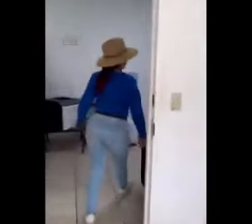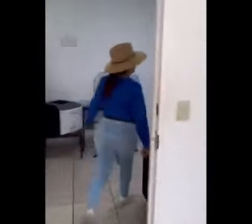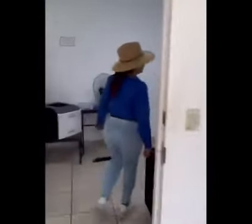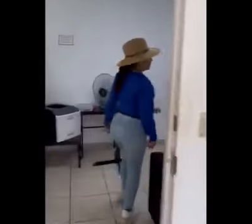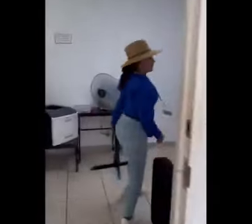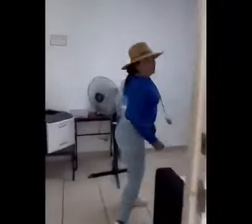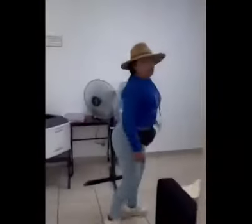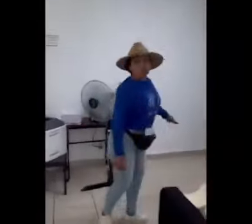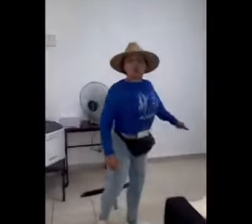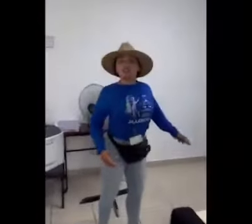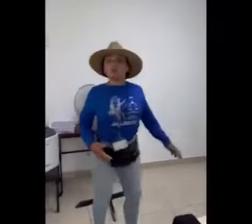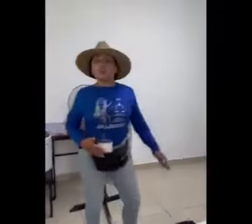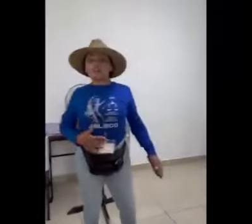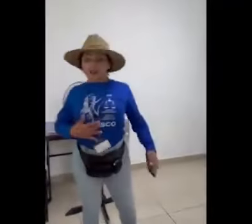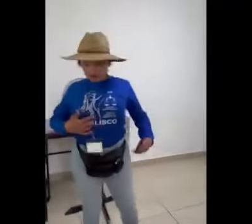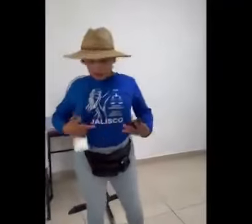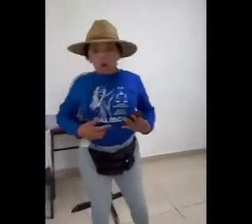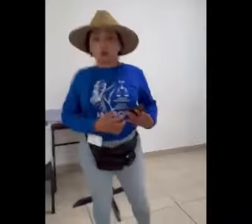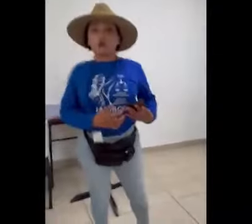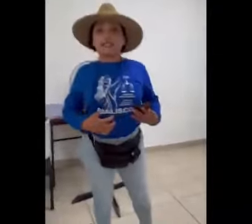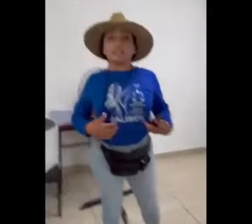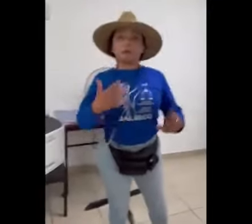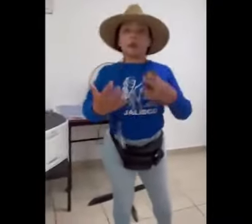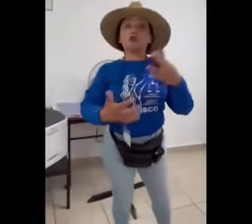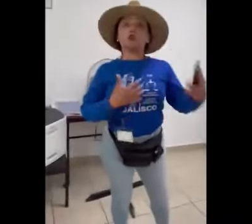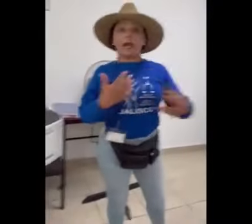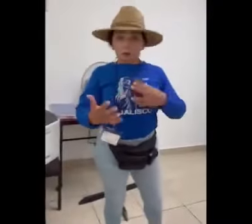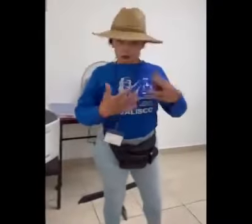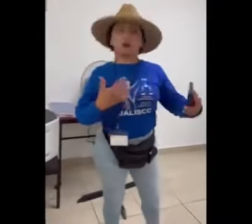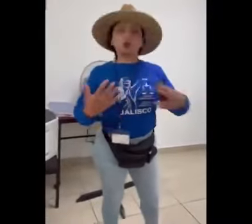vocación y los trabajadores.